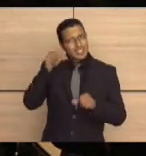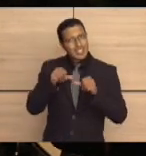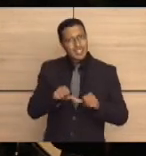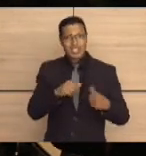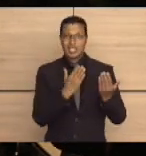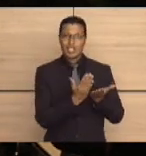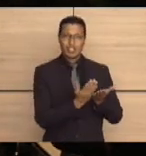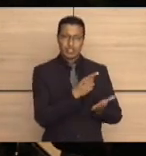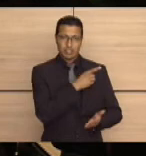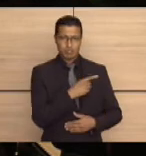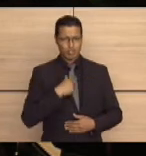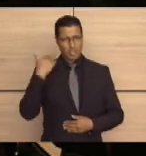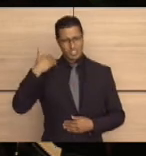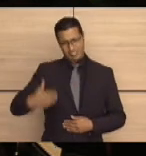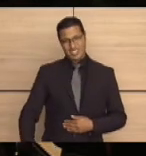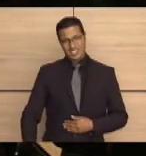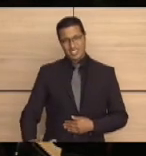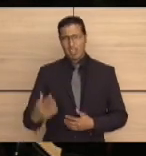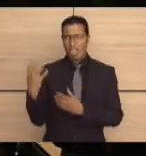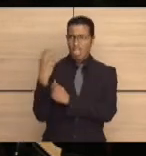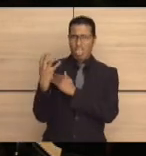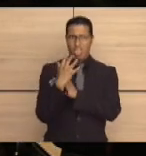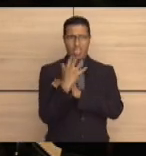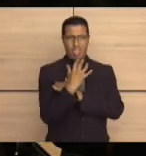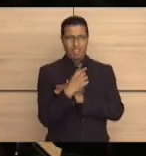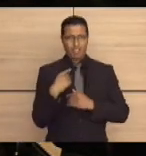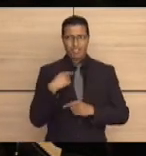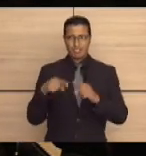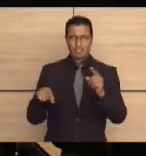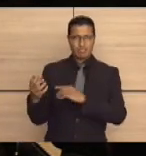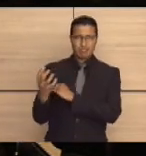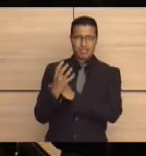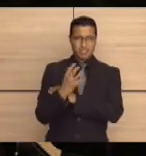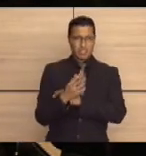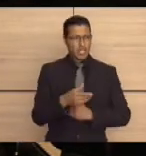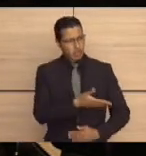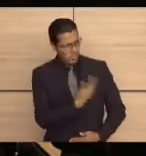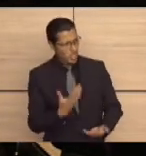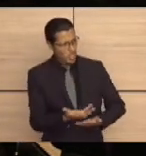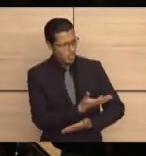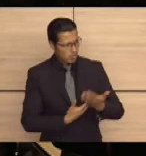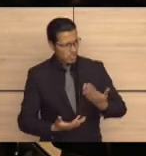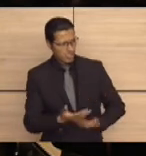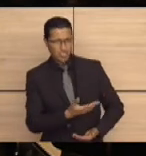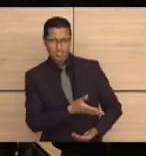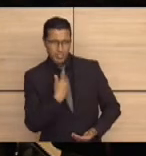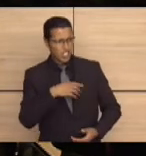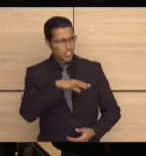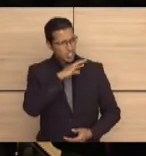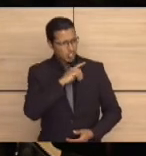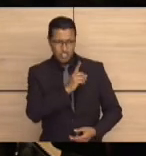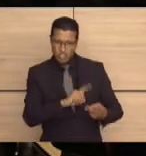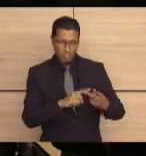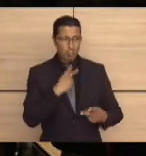siempre me molestaba un poco cuando decían, o cuando insistían en que hay que compartir, que no podemos ser groseros, no podemos alzar